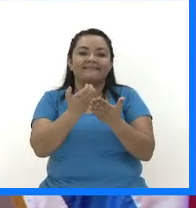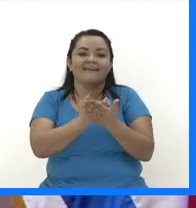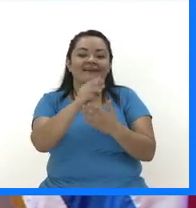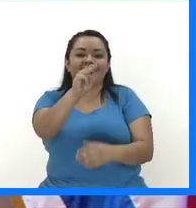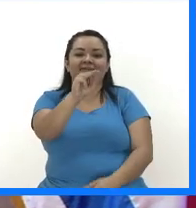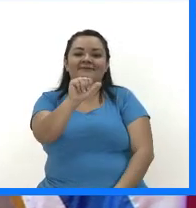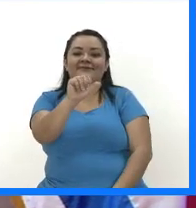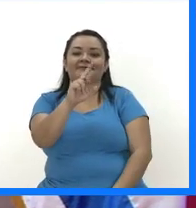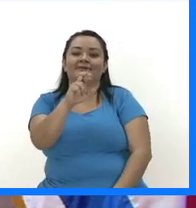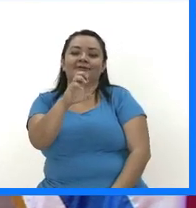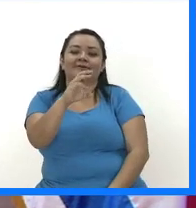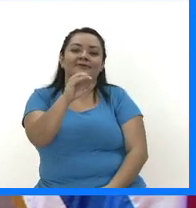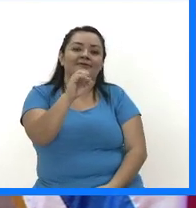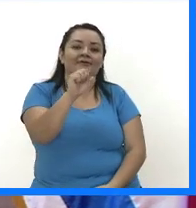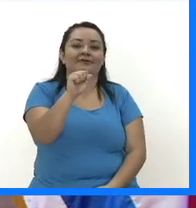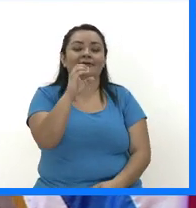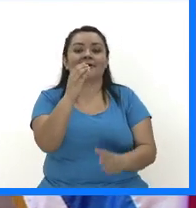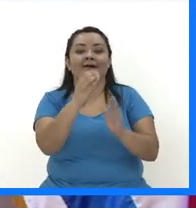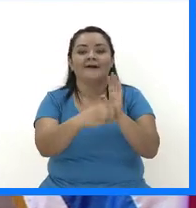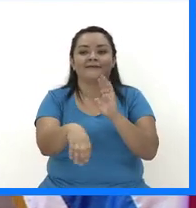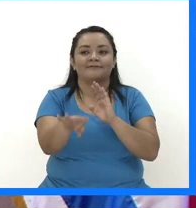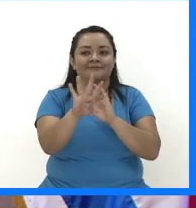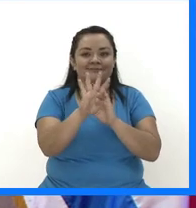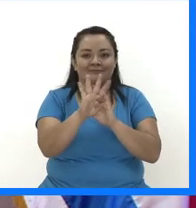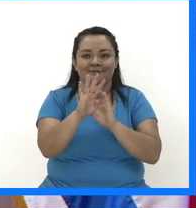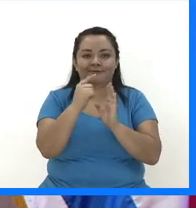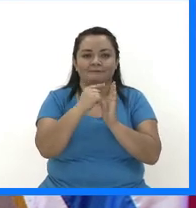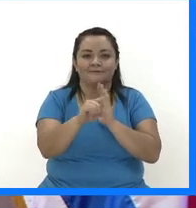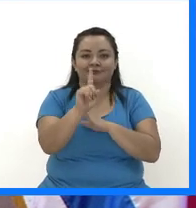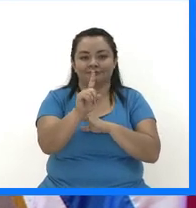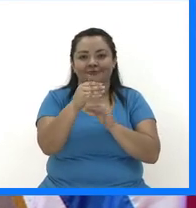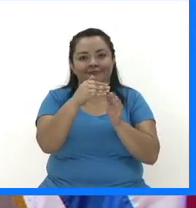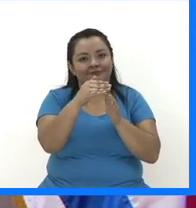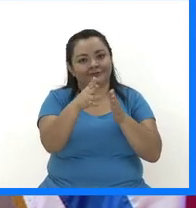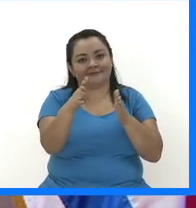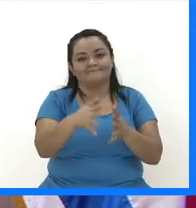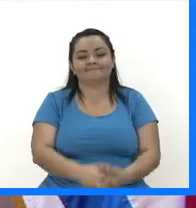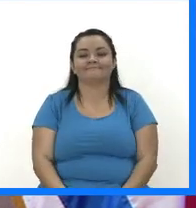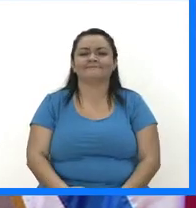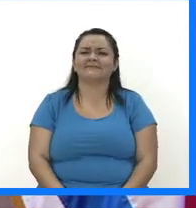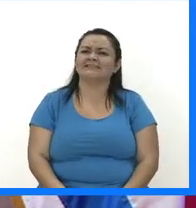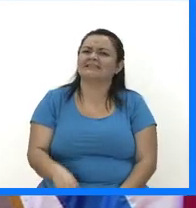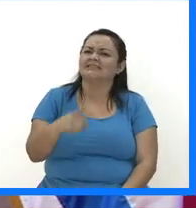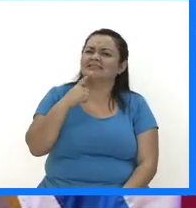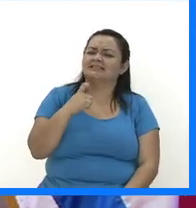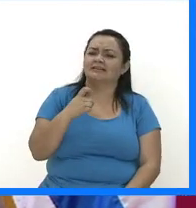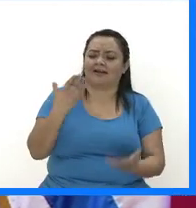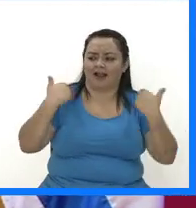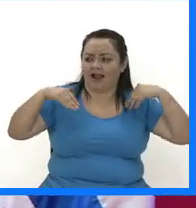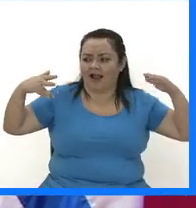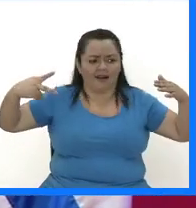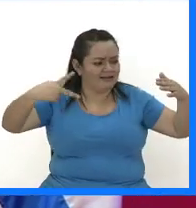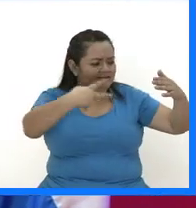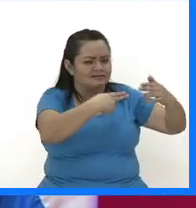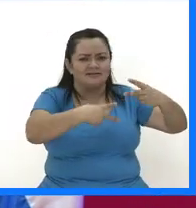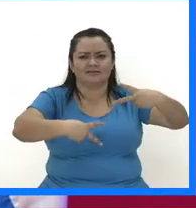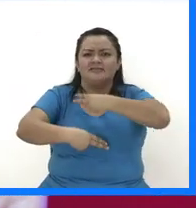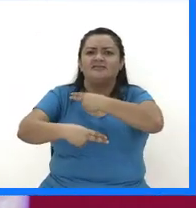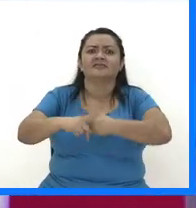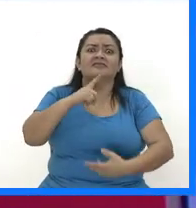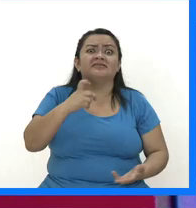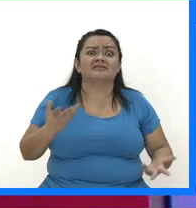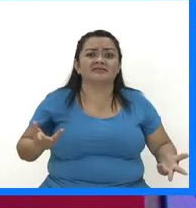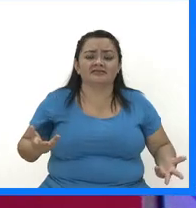capítulo 4 evangelio de marcos capítulo 4 versículos del 1 en adelante quien te corto las alas es la pregunta